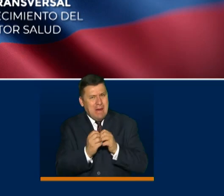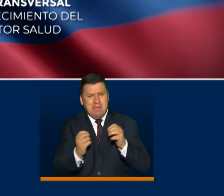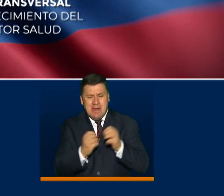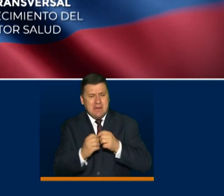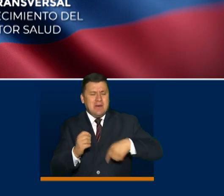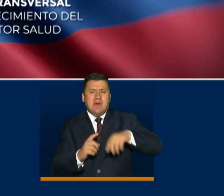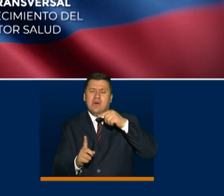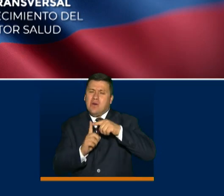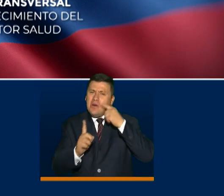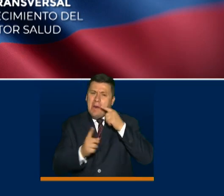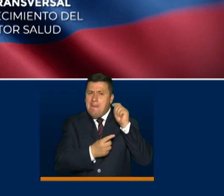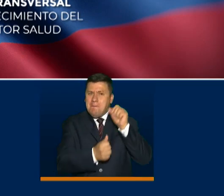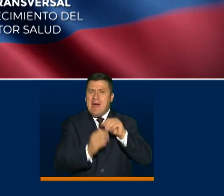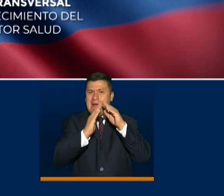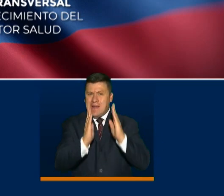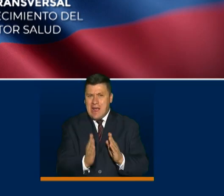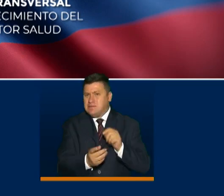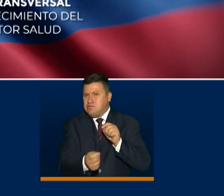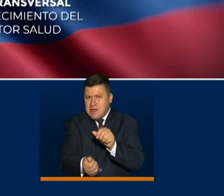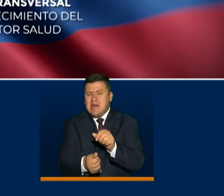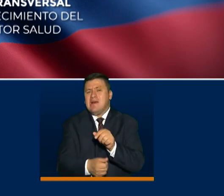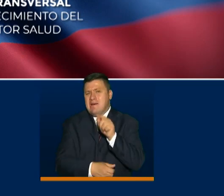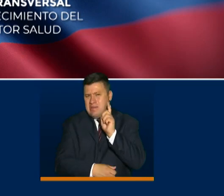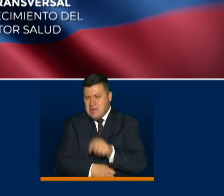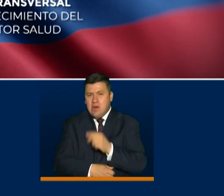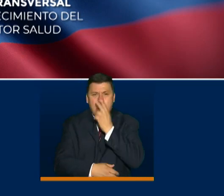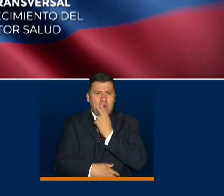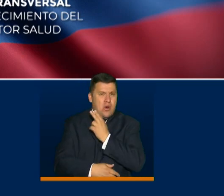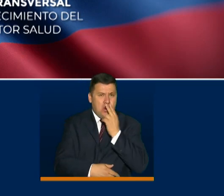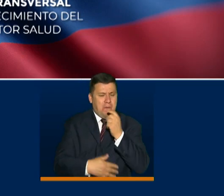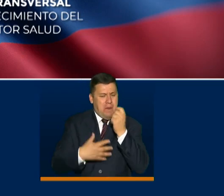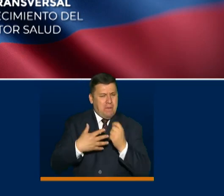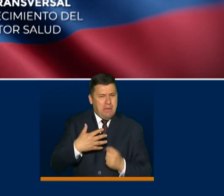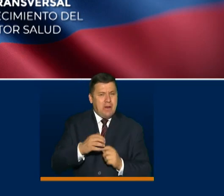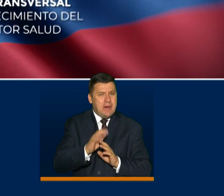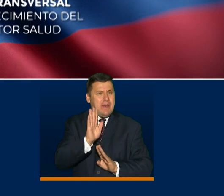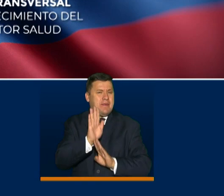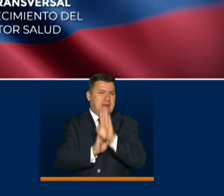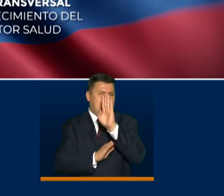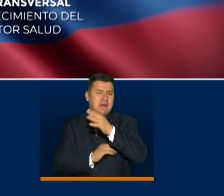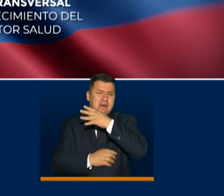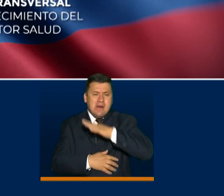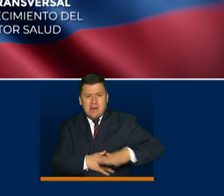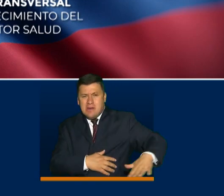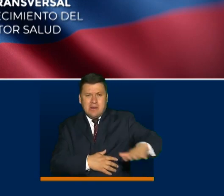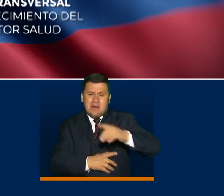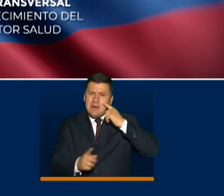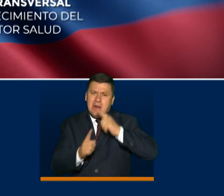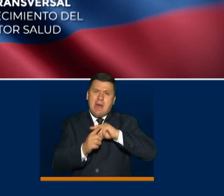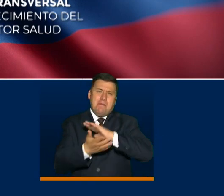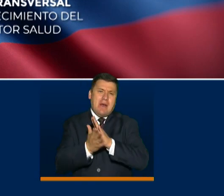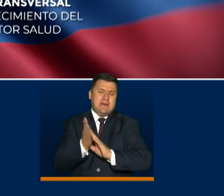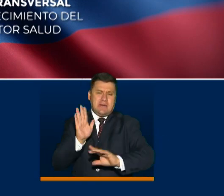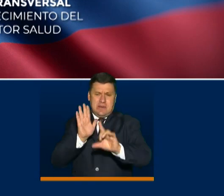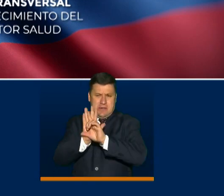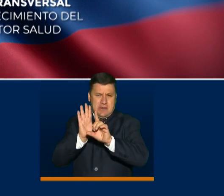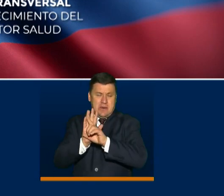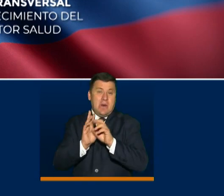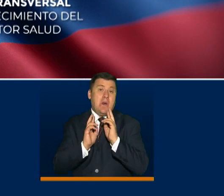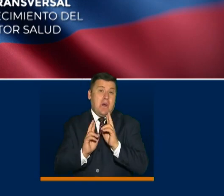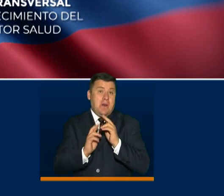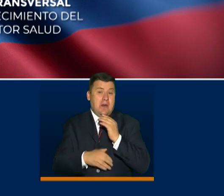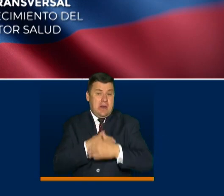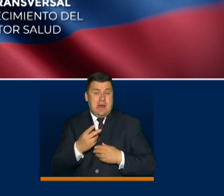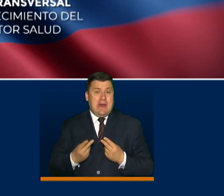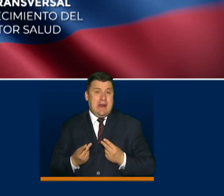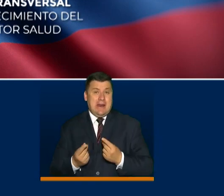lo que corresponde a los subsidios de vivienda. Está también el compromiso por el desarrollo del campo y la paz con legalidad, donde esperamos